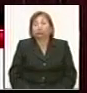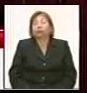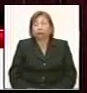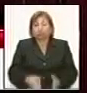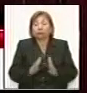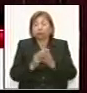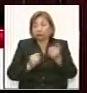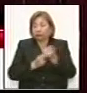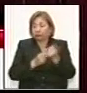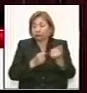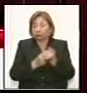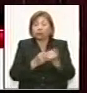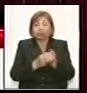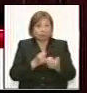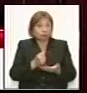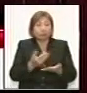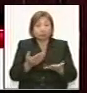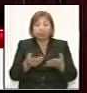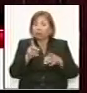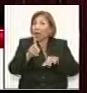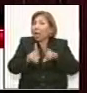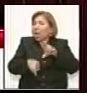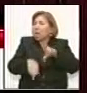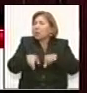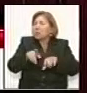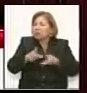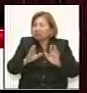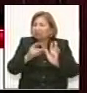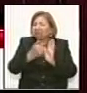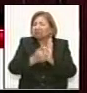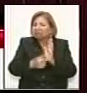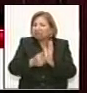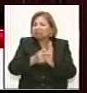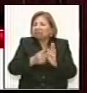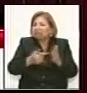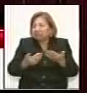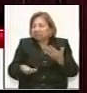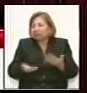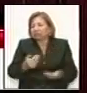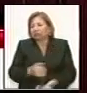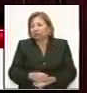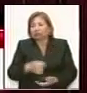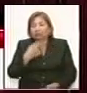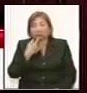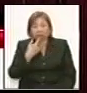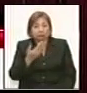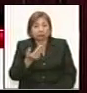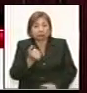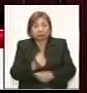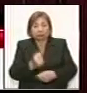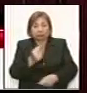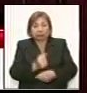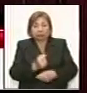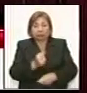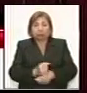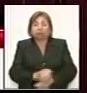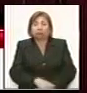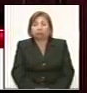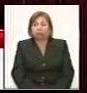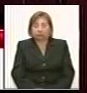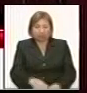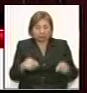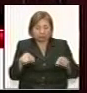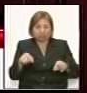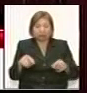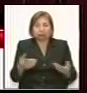de defenderlo, y alguno que otro puede haber criticado quizás el hecho de haberle dado trabajo a los venezolanos. Acá mismo en